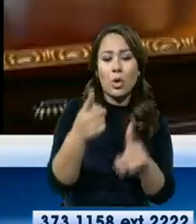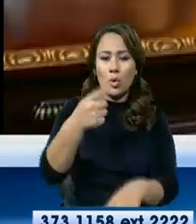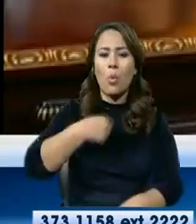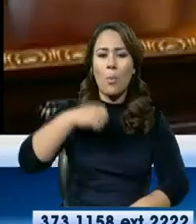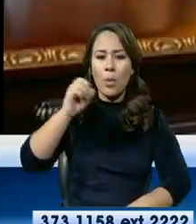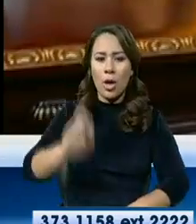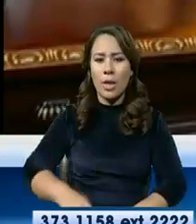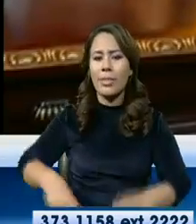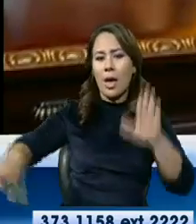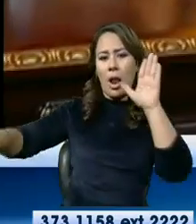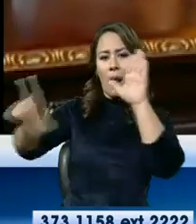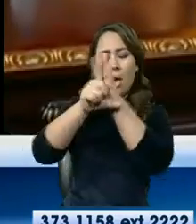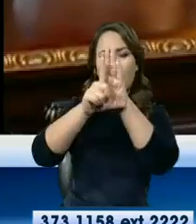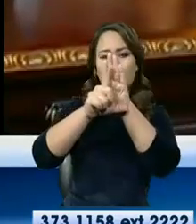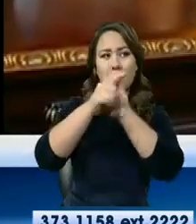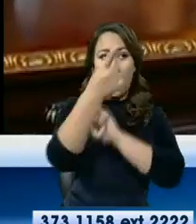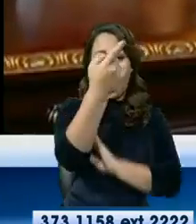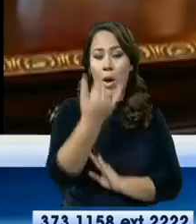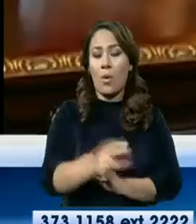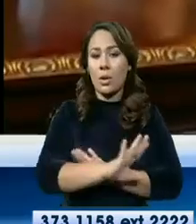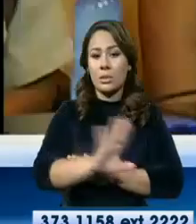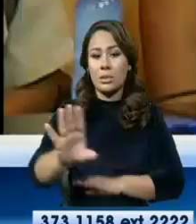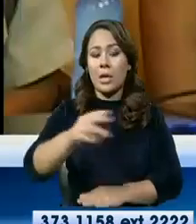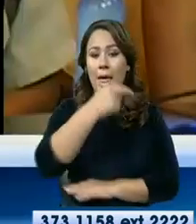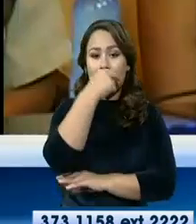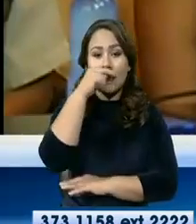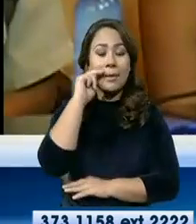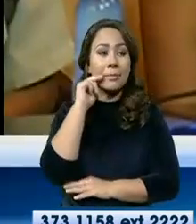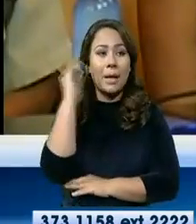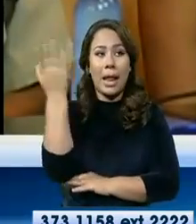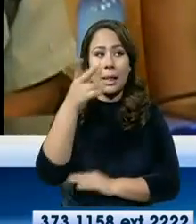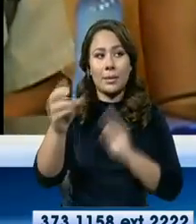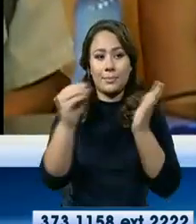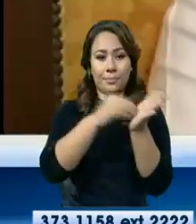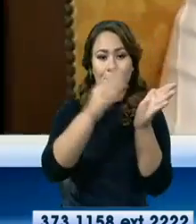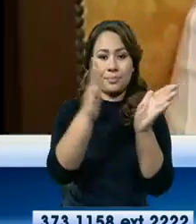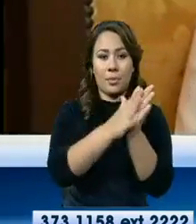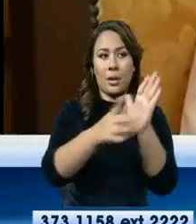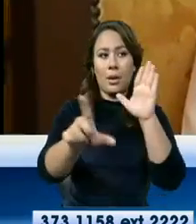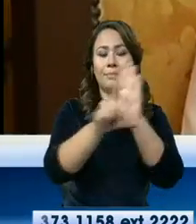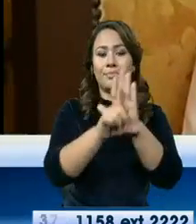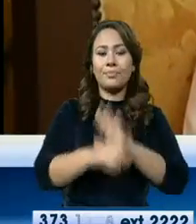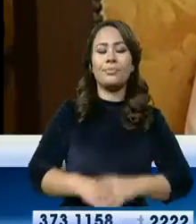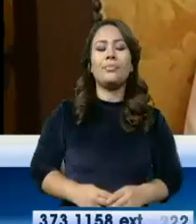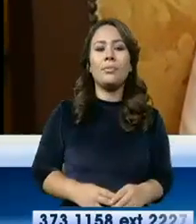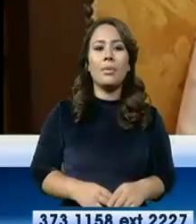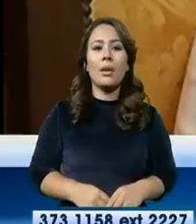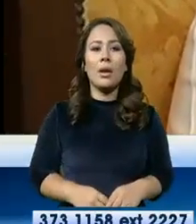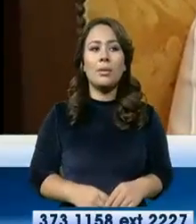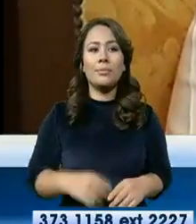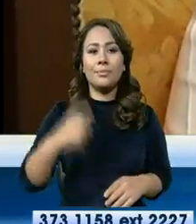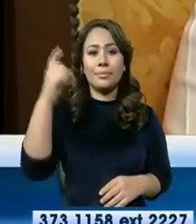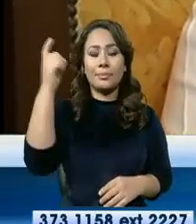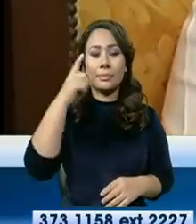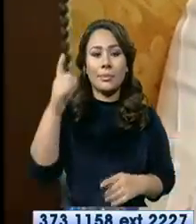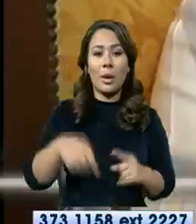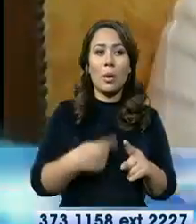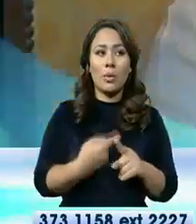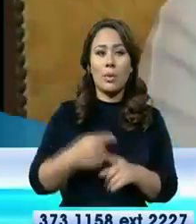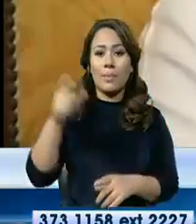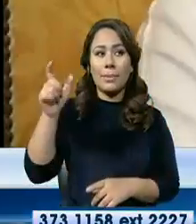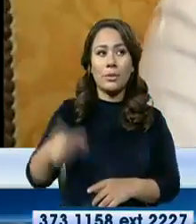una normativa que tendrá el peso de su vigencia y aplicabilidad. Presencie o reciba una denuncia en ese